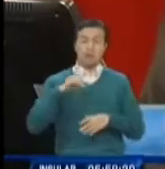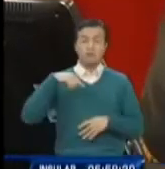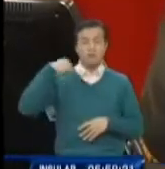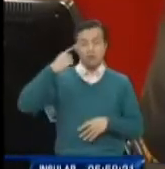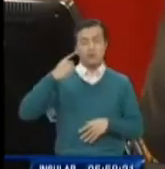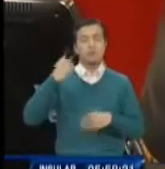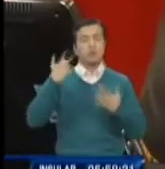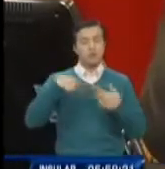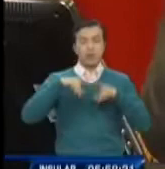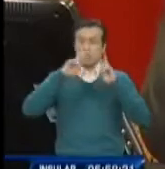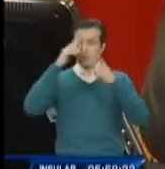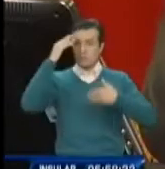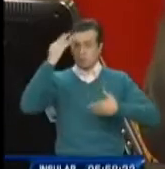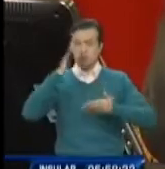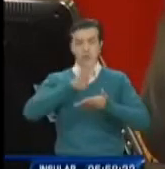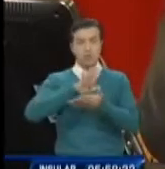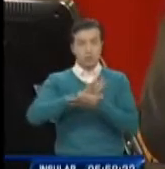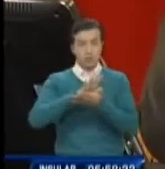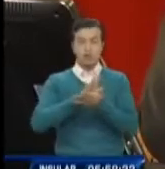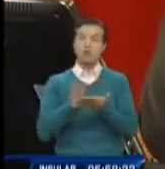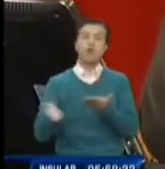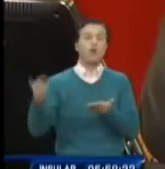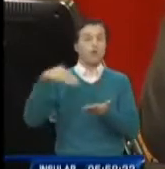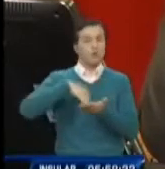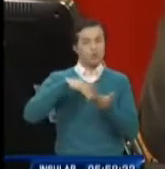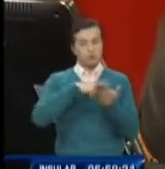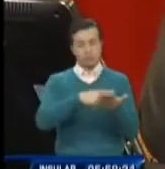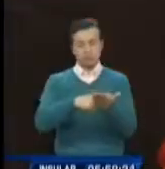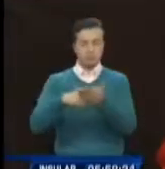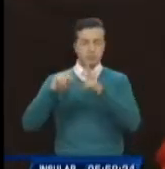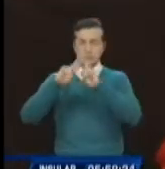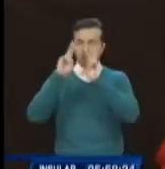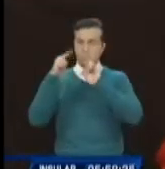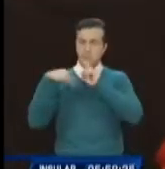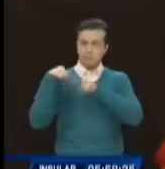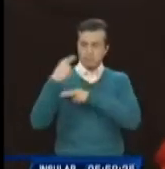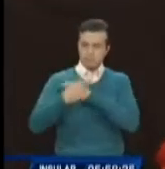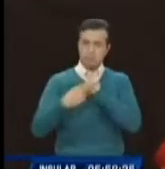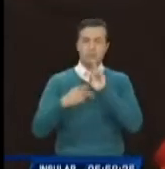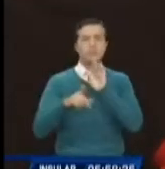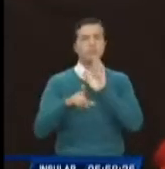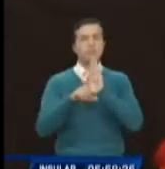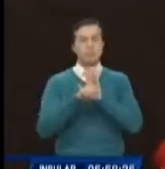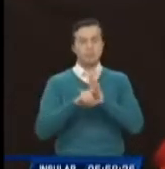más tranquilo, volver a presentar esas leyes y que se puedan discutir con mayor serenidad. Eduardo Córdoba, Ecuador TV.